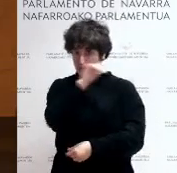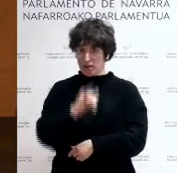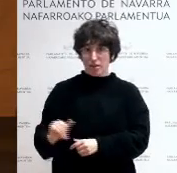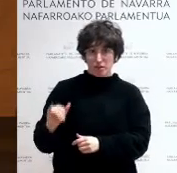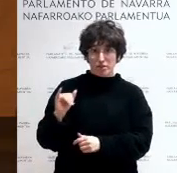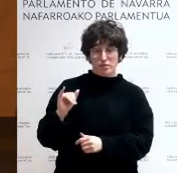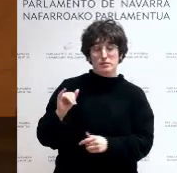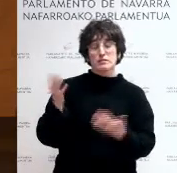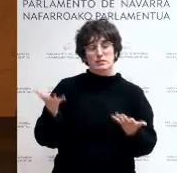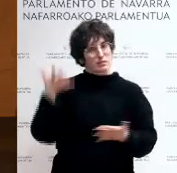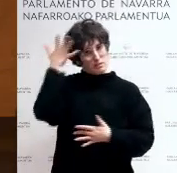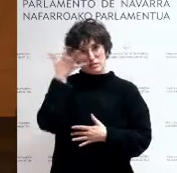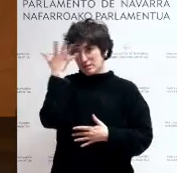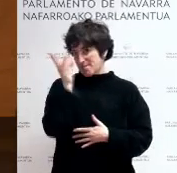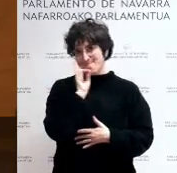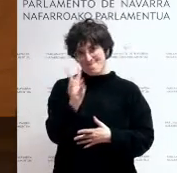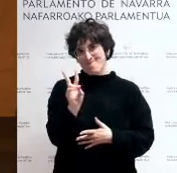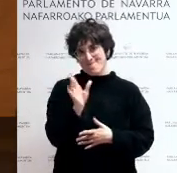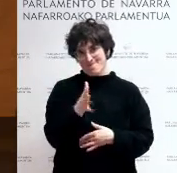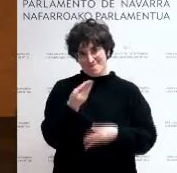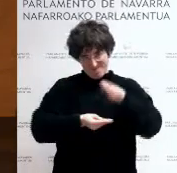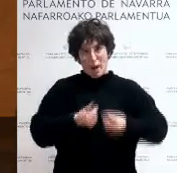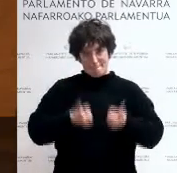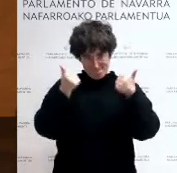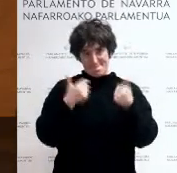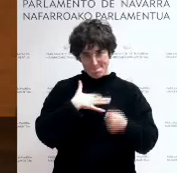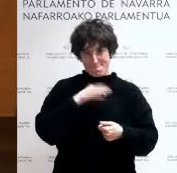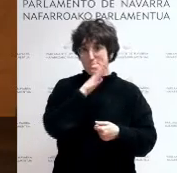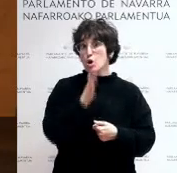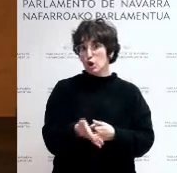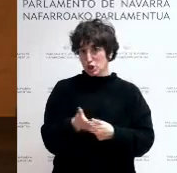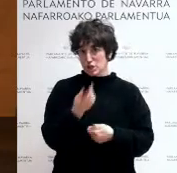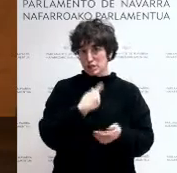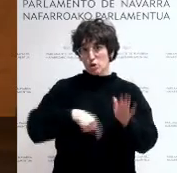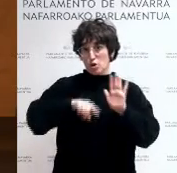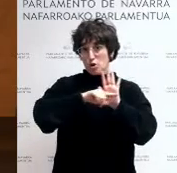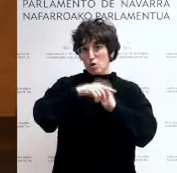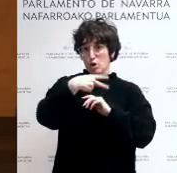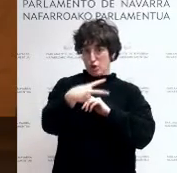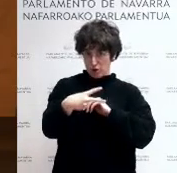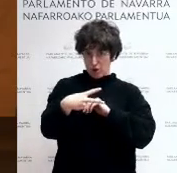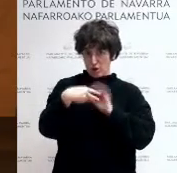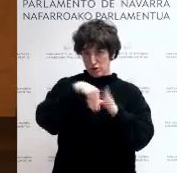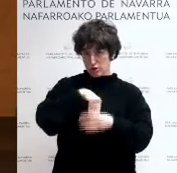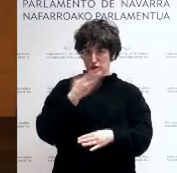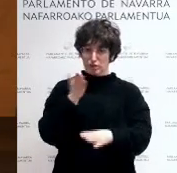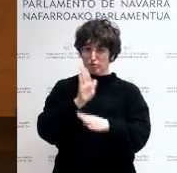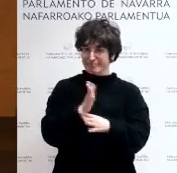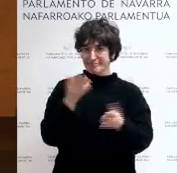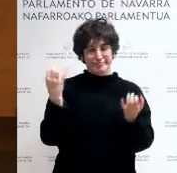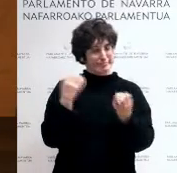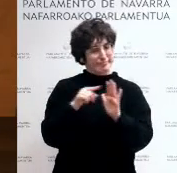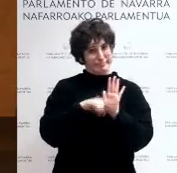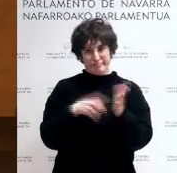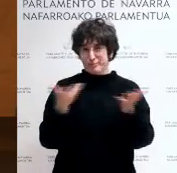hacer mucho más, y de ahí el punto número 2 de esta moción, que lo que propone es que se implementen medidas urgentes en nuestra comunidad foral